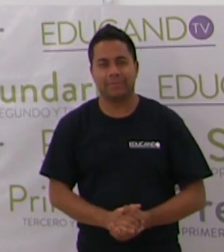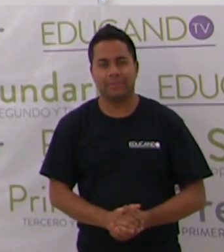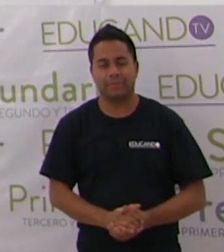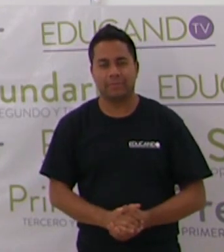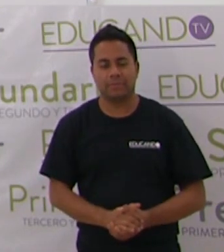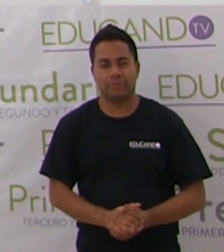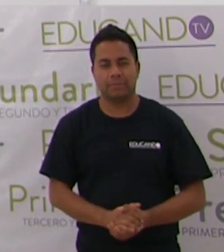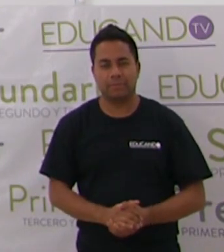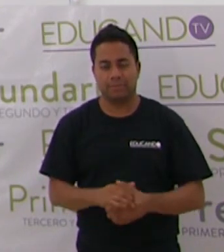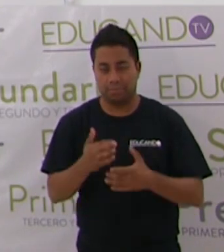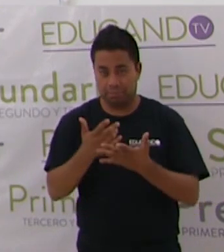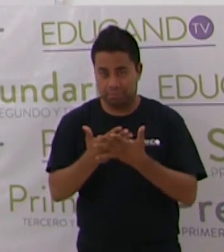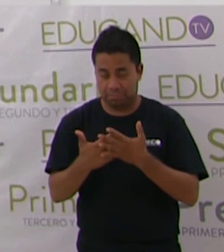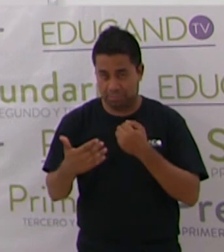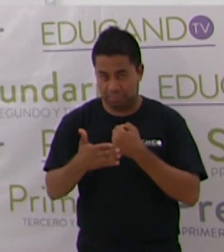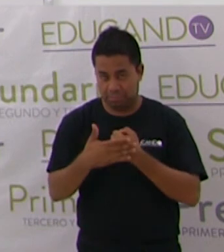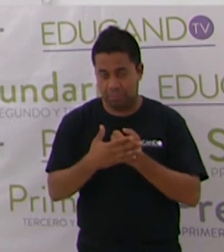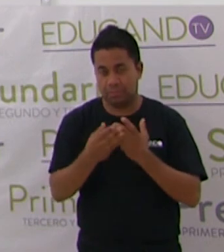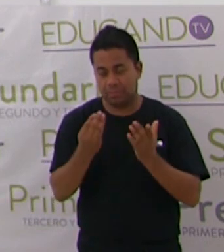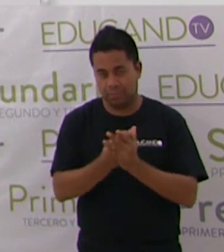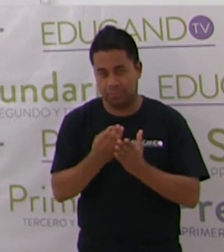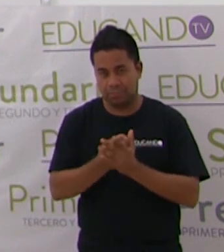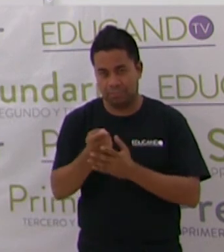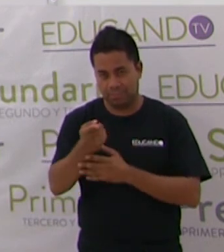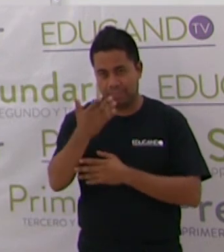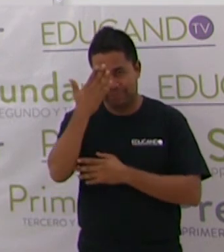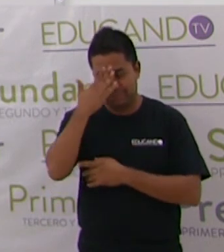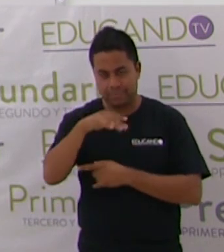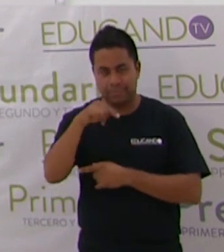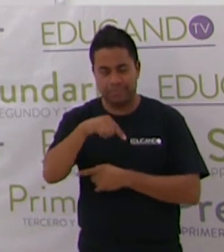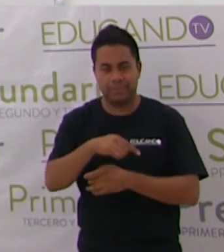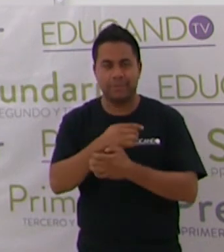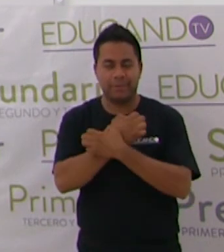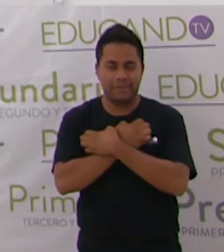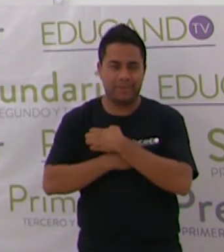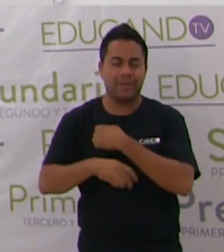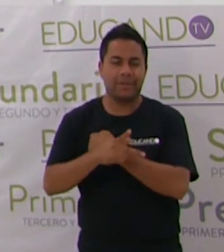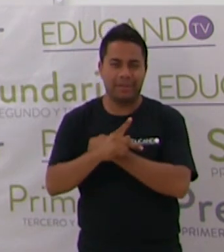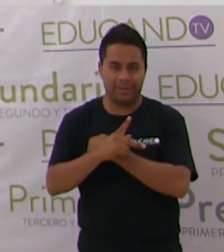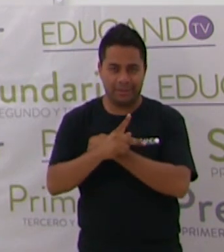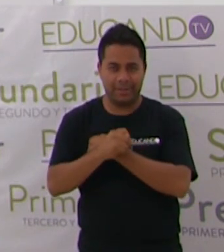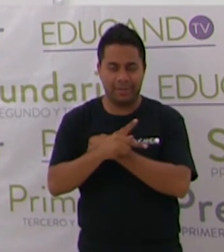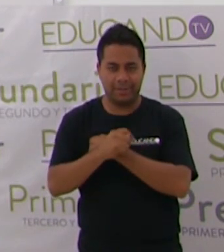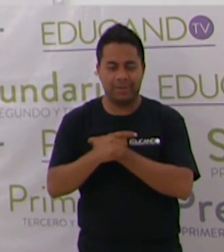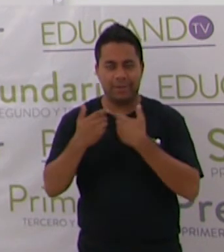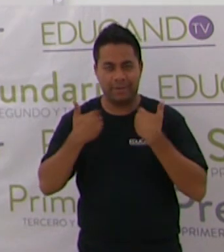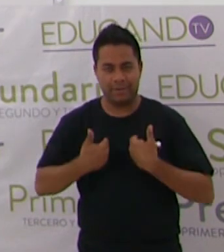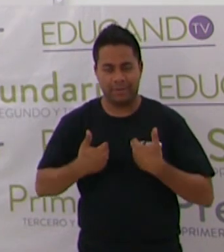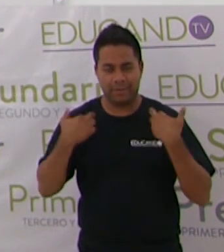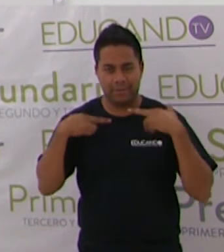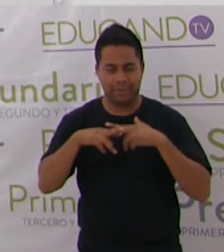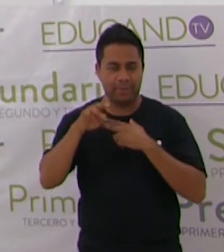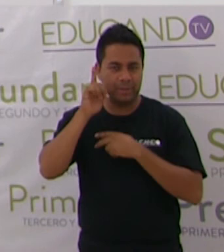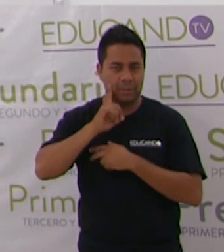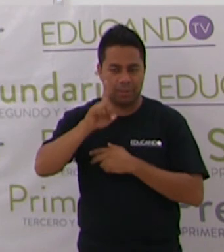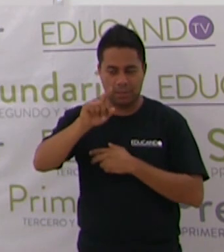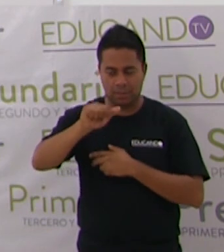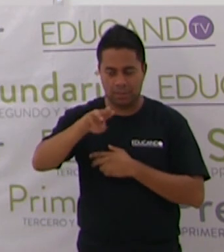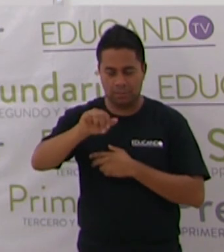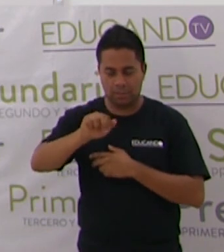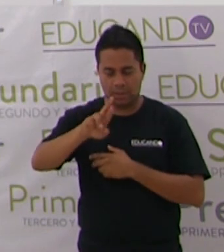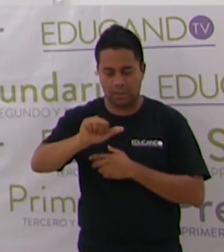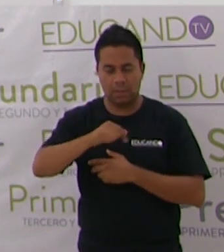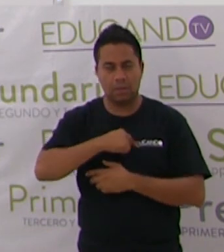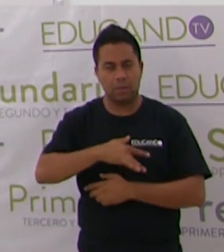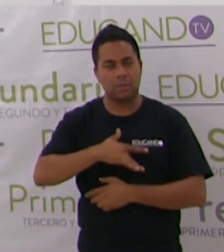Te espero en la próxima misión. Tú sabes que estamos en Educando TV y yo soy la profesora Damara y me dio